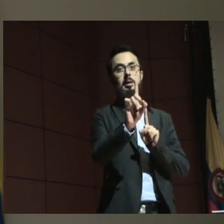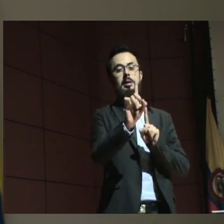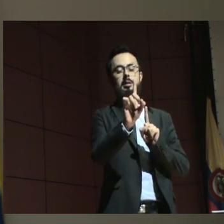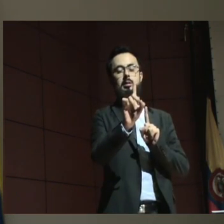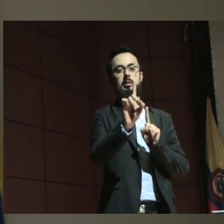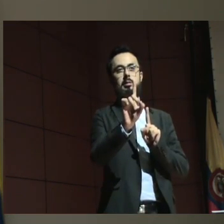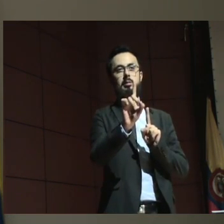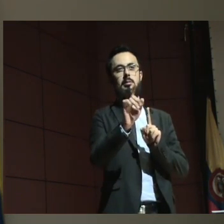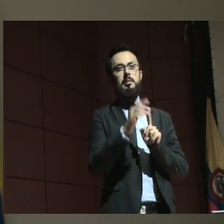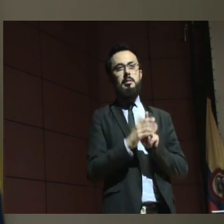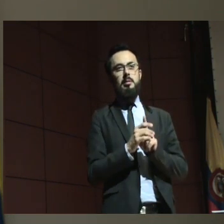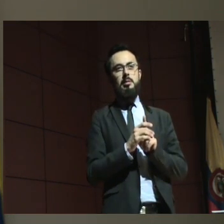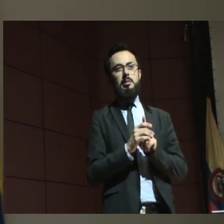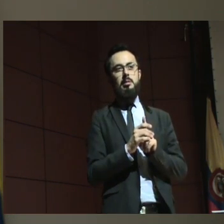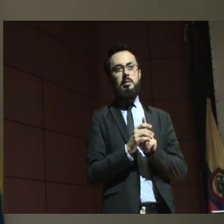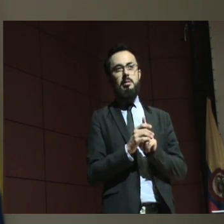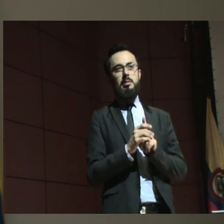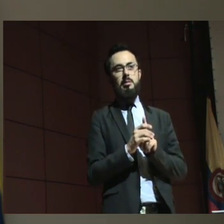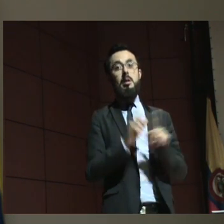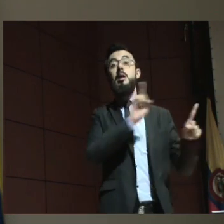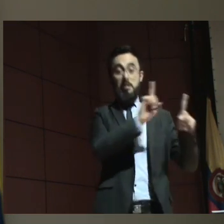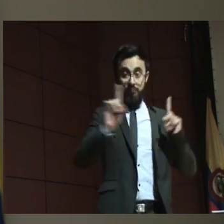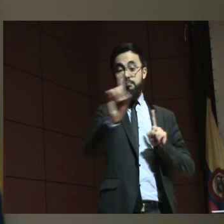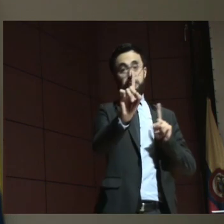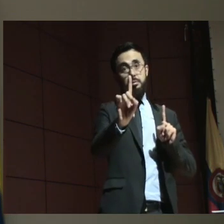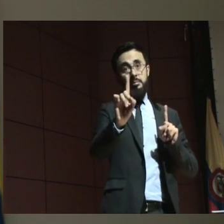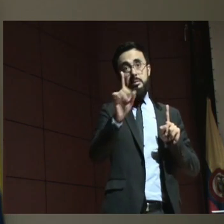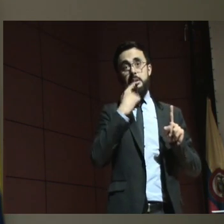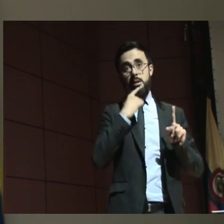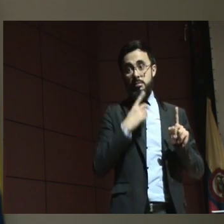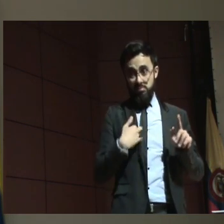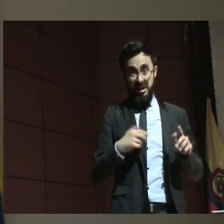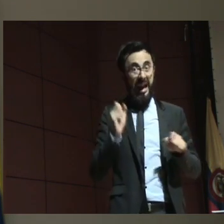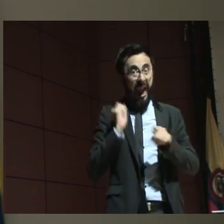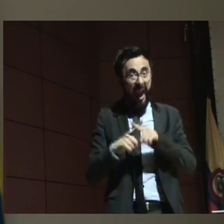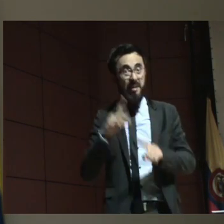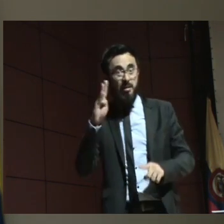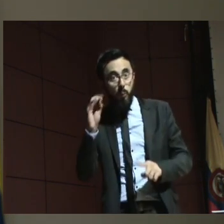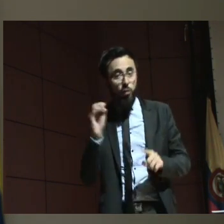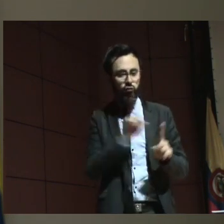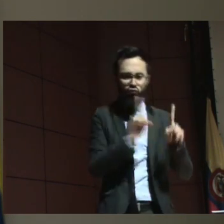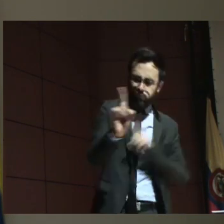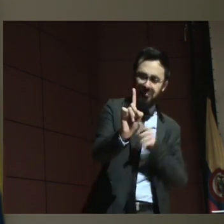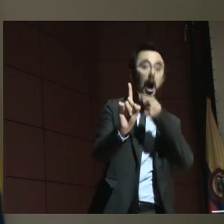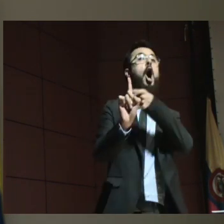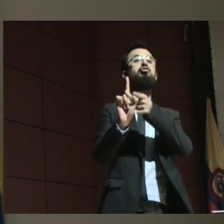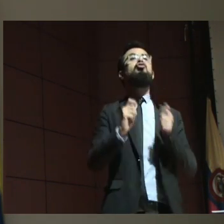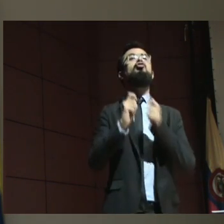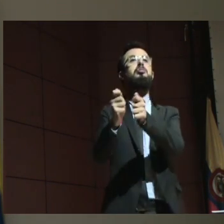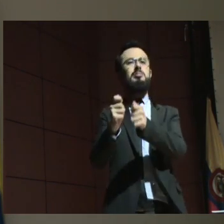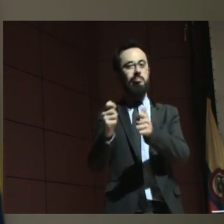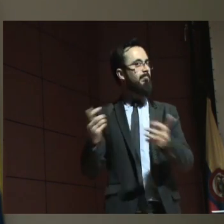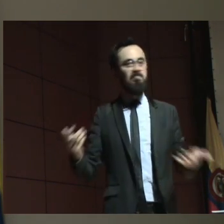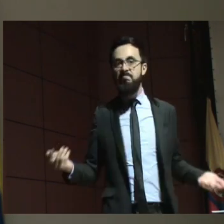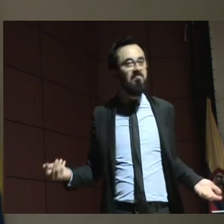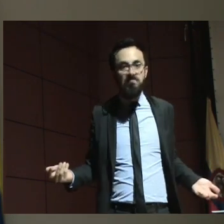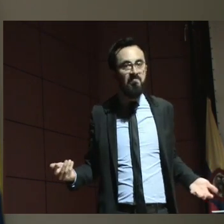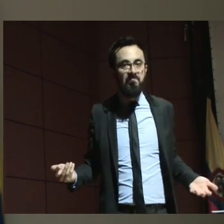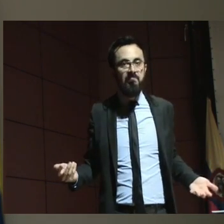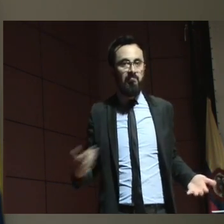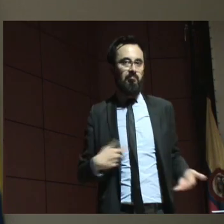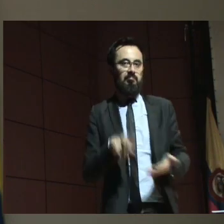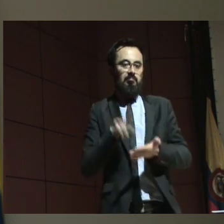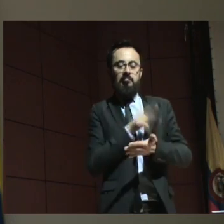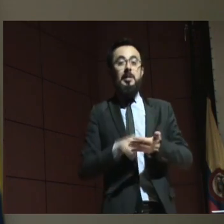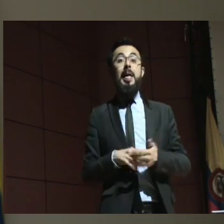precisamente porque se presta abiertamente para abusos. Sin embargo, en Colombia la interdicción está tan arraigada en este sistema patriarcal de dominio y de control